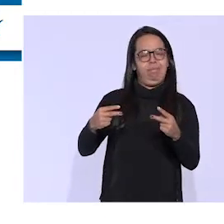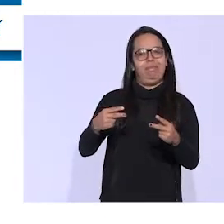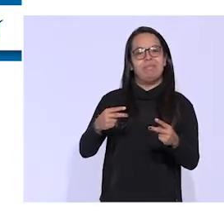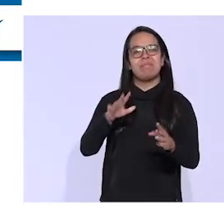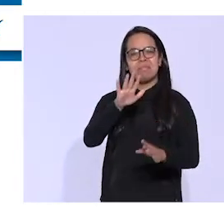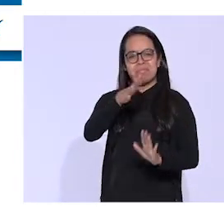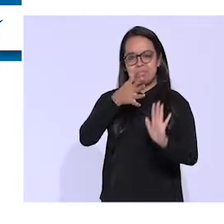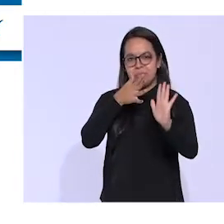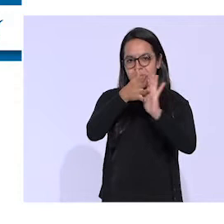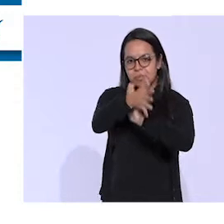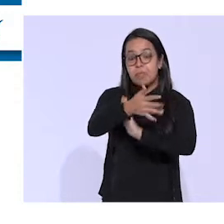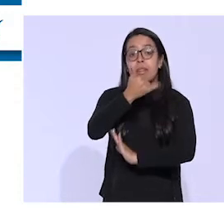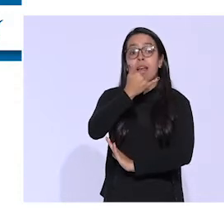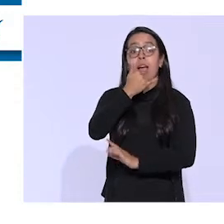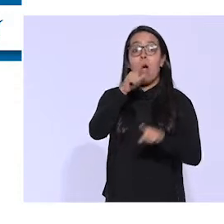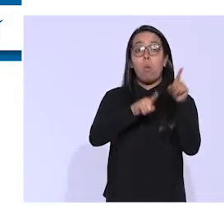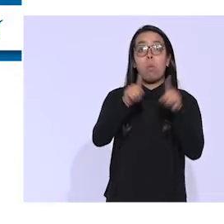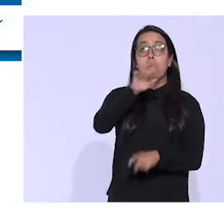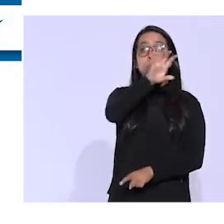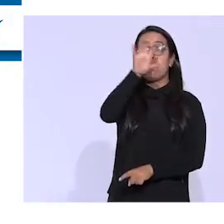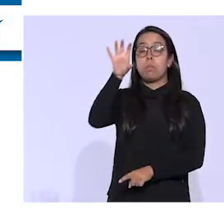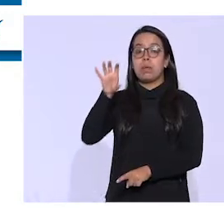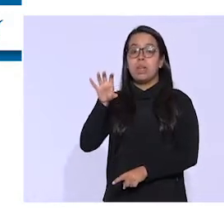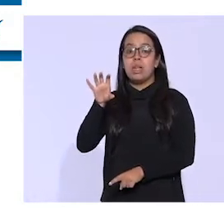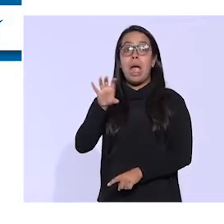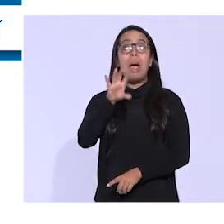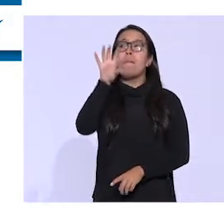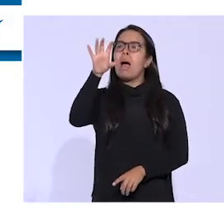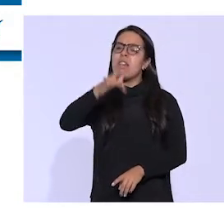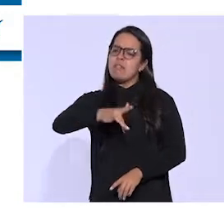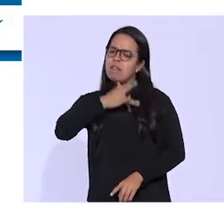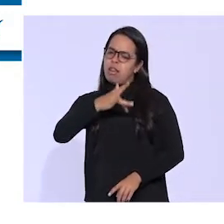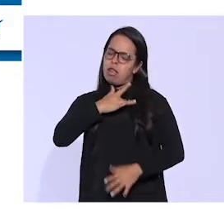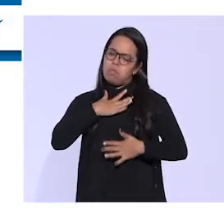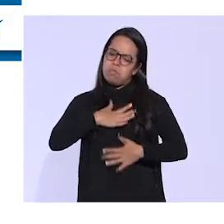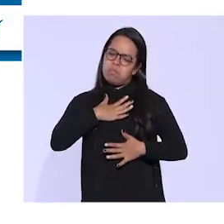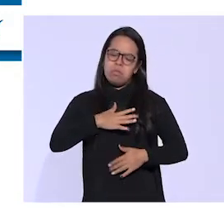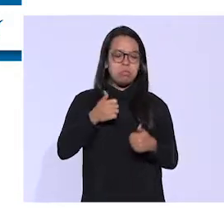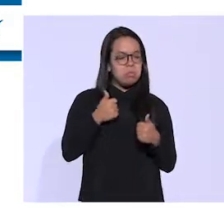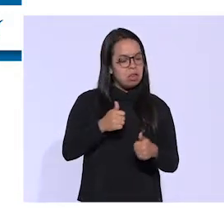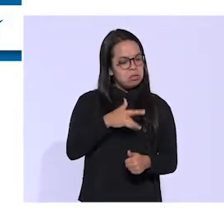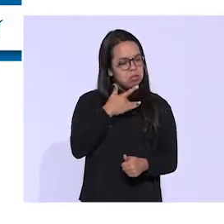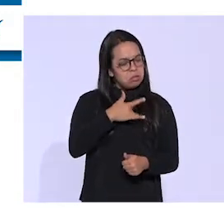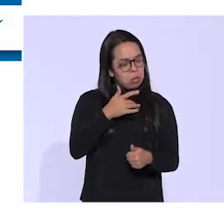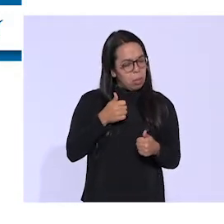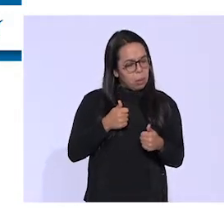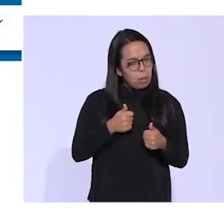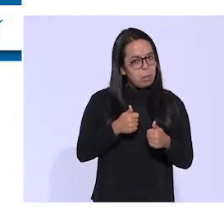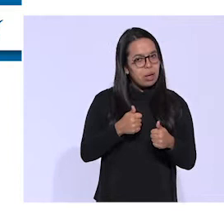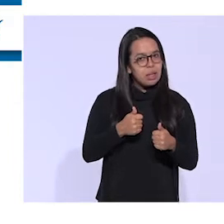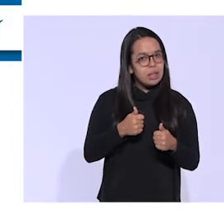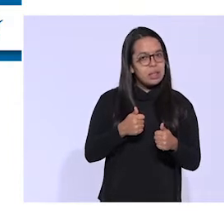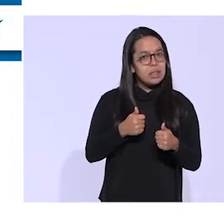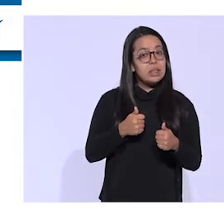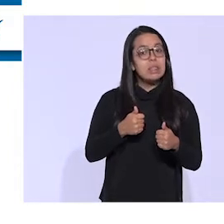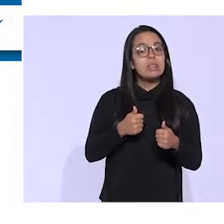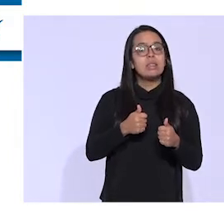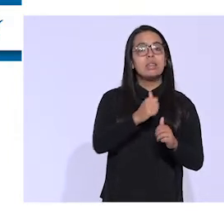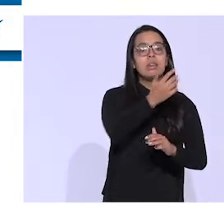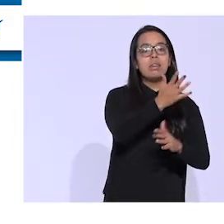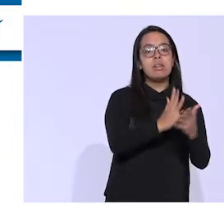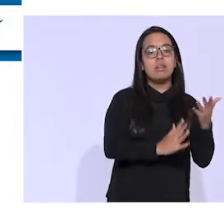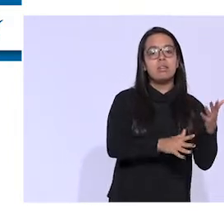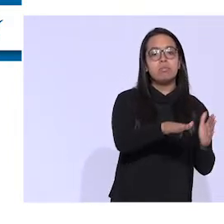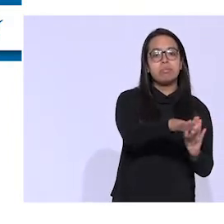Aquellos países que se sienten más eficaces Sin embargo, los rendimientos son inferiores. De